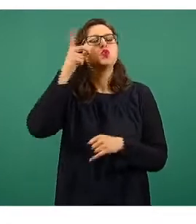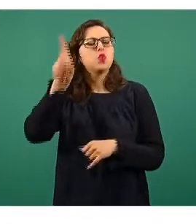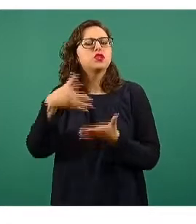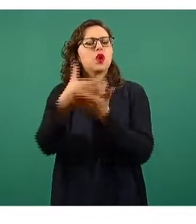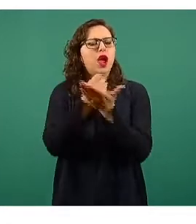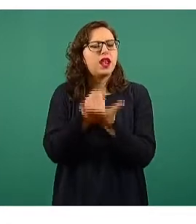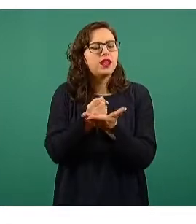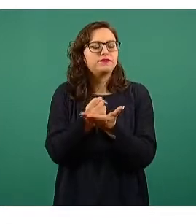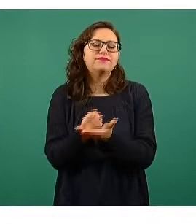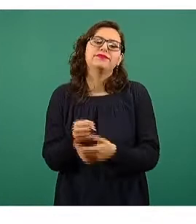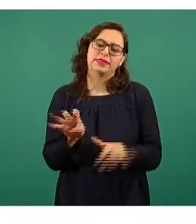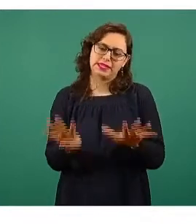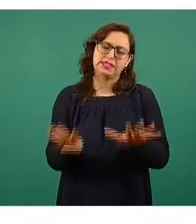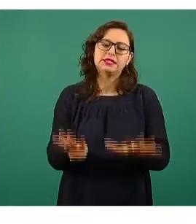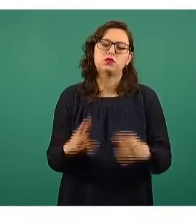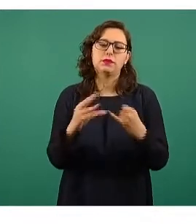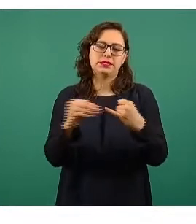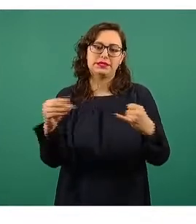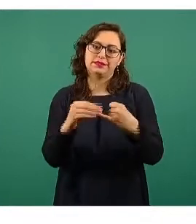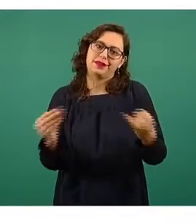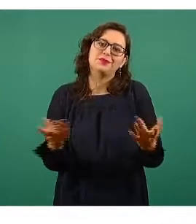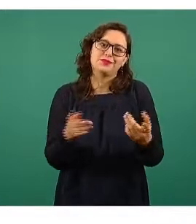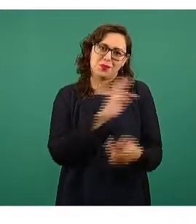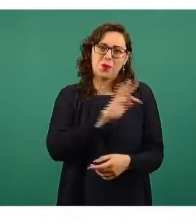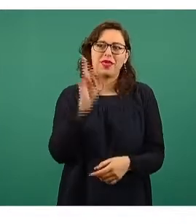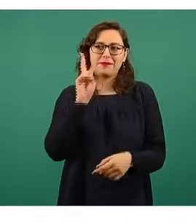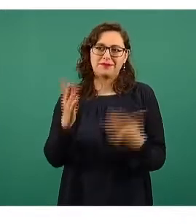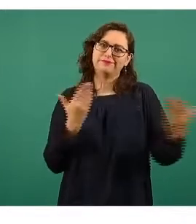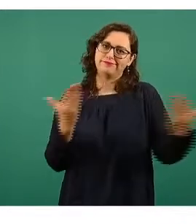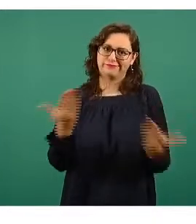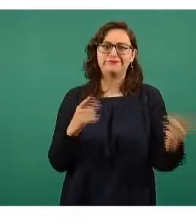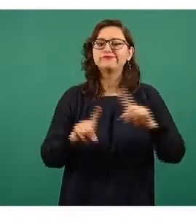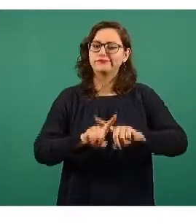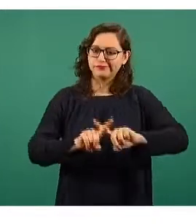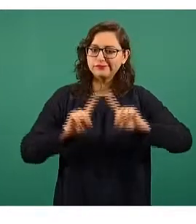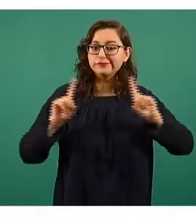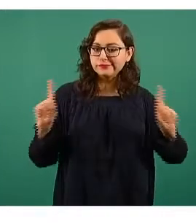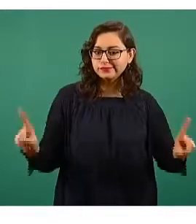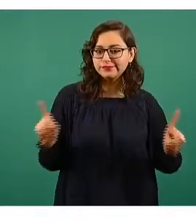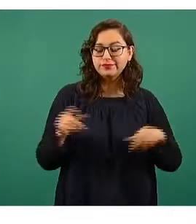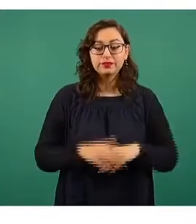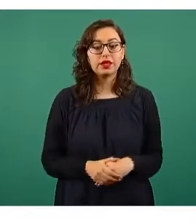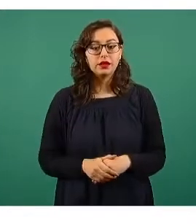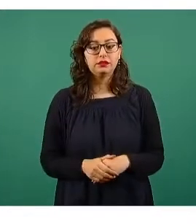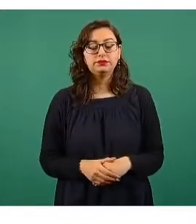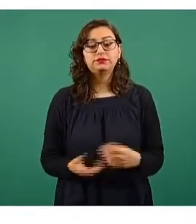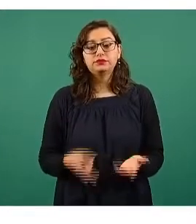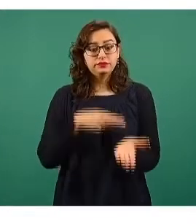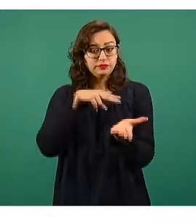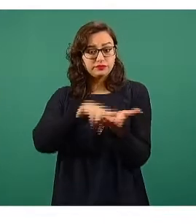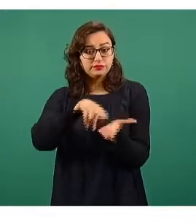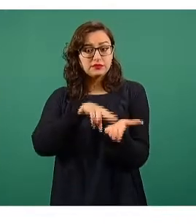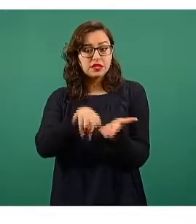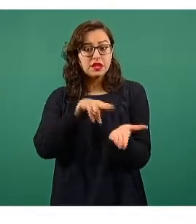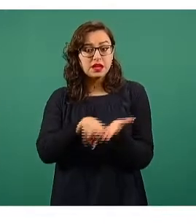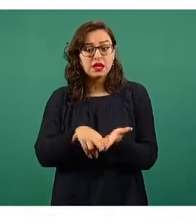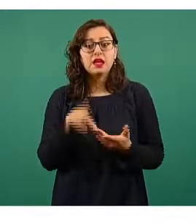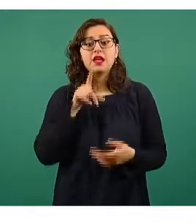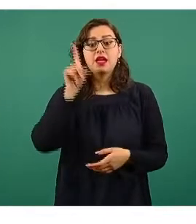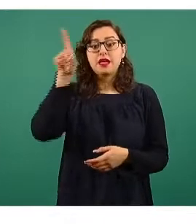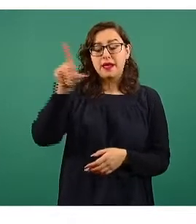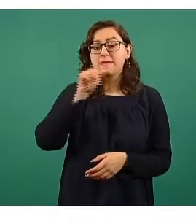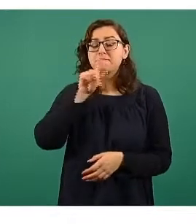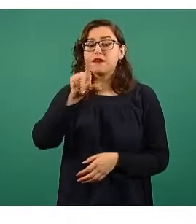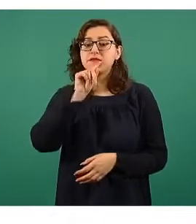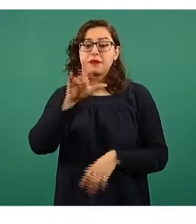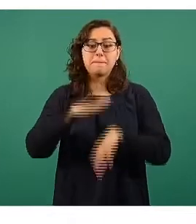centavos. Ahí pueden ver ustedes claramente la diferencia. En el diésel, Pemex, franquicia Pemex, en Mascota, Jalisco, tiene el